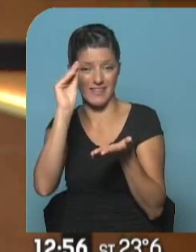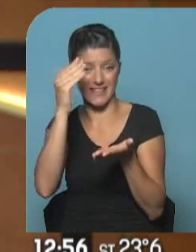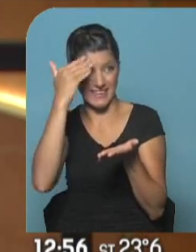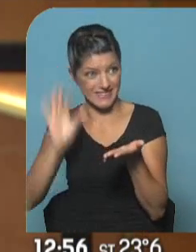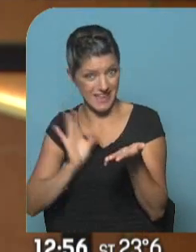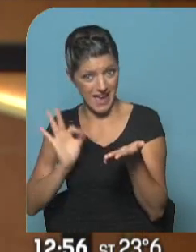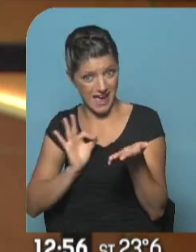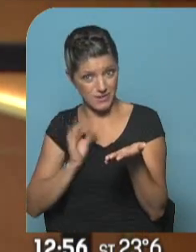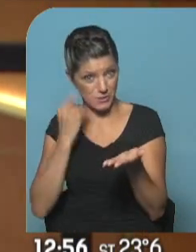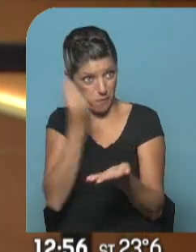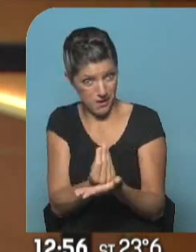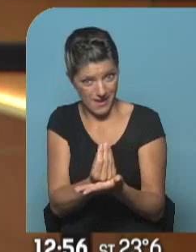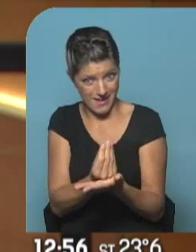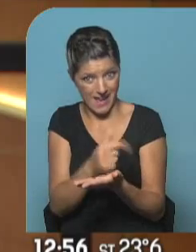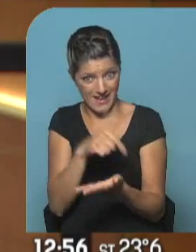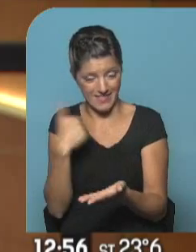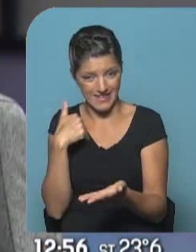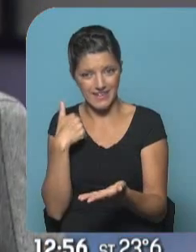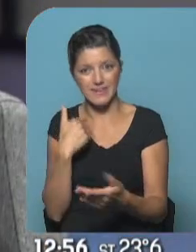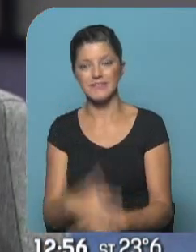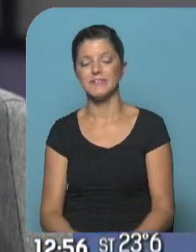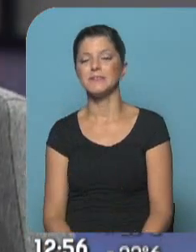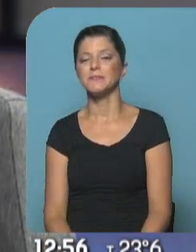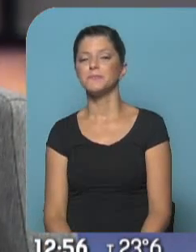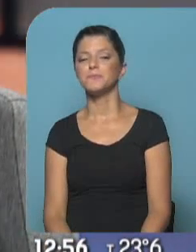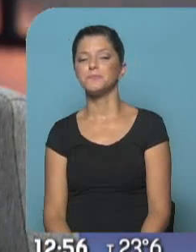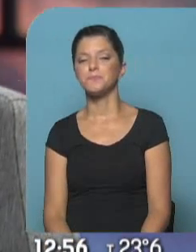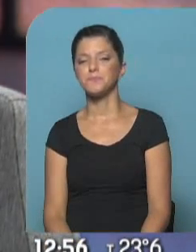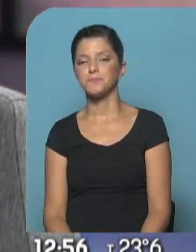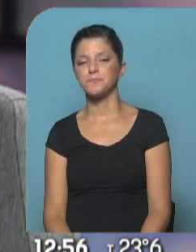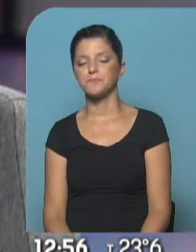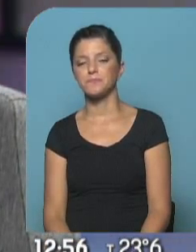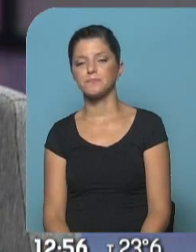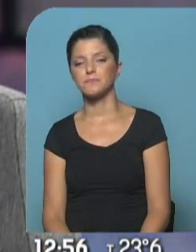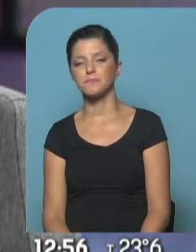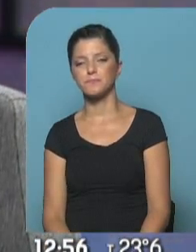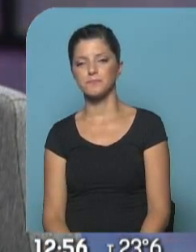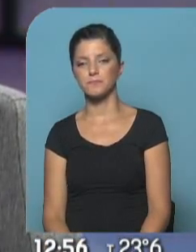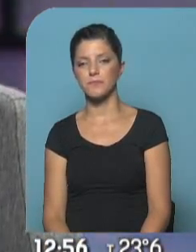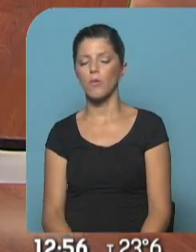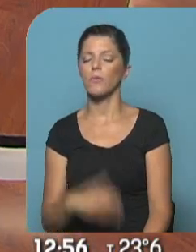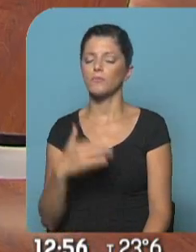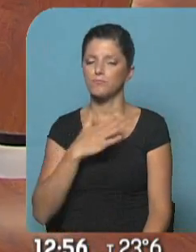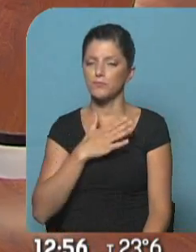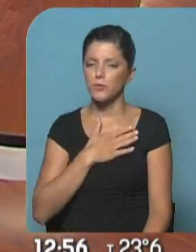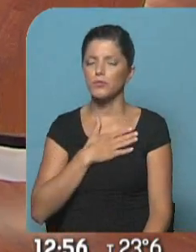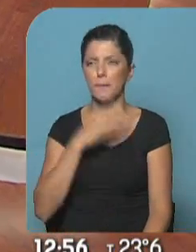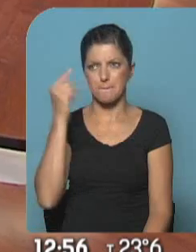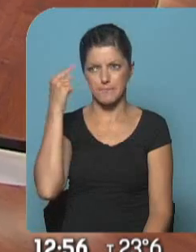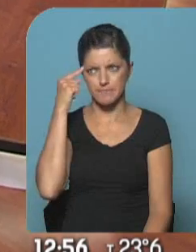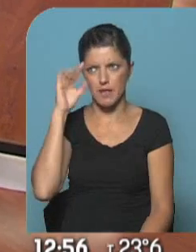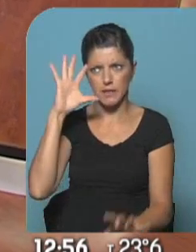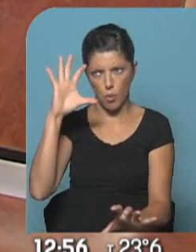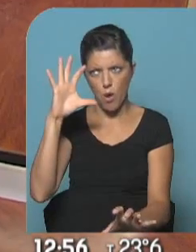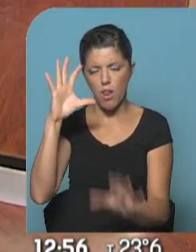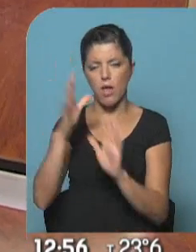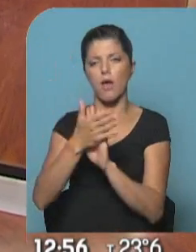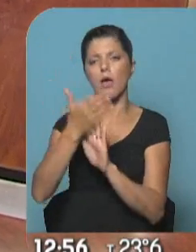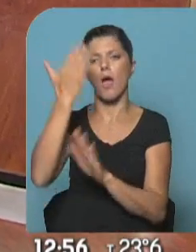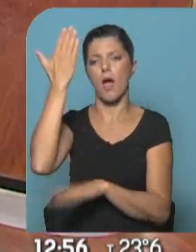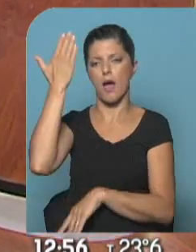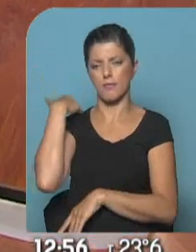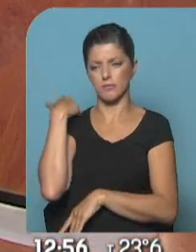esta segunda vuelta aquí en la Argentina. Una de las cosas que uno se pregunta enseguida cuando asocia y recuerda que fue destituida